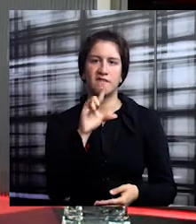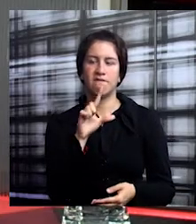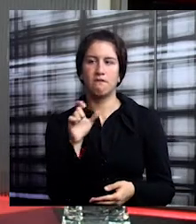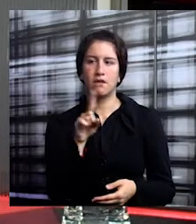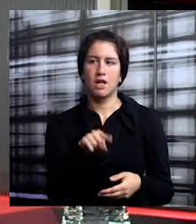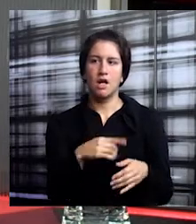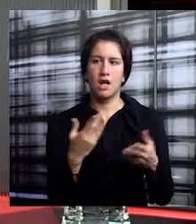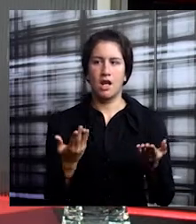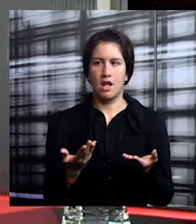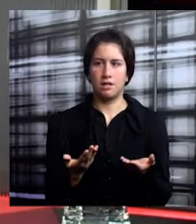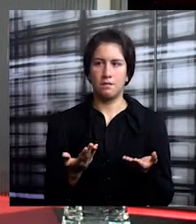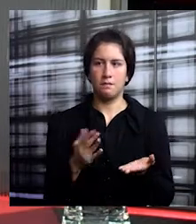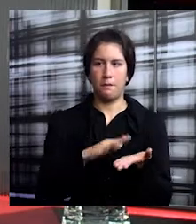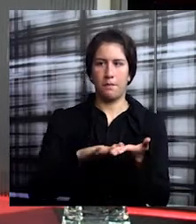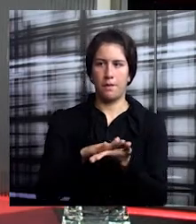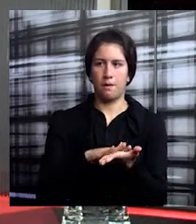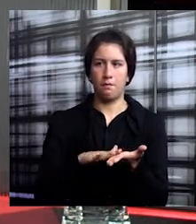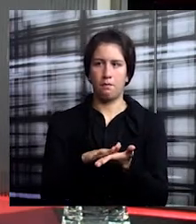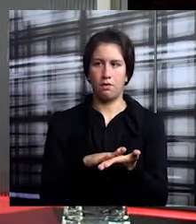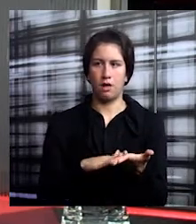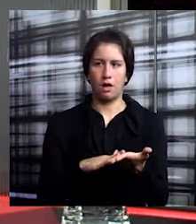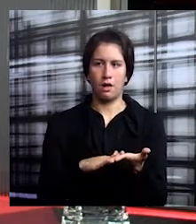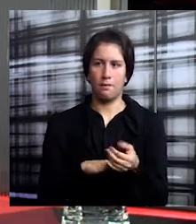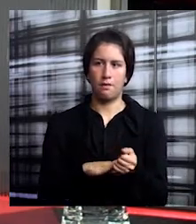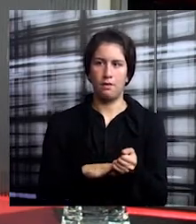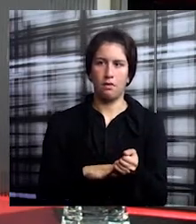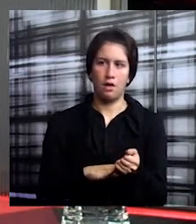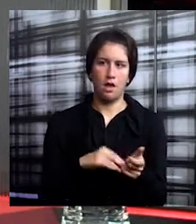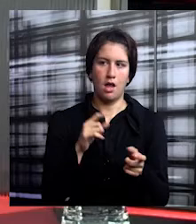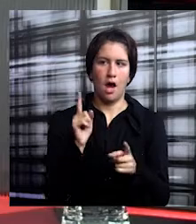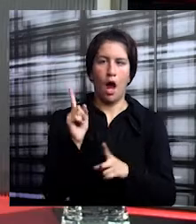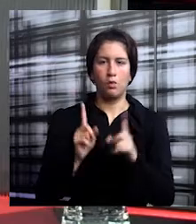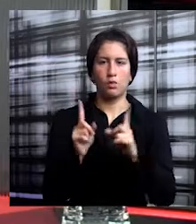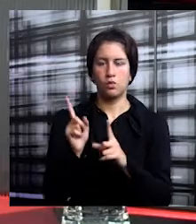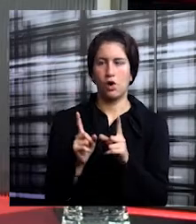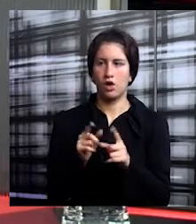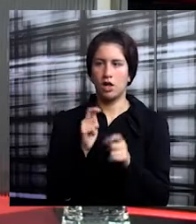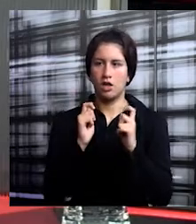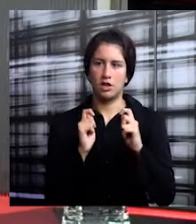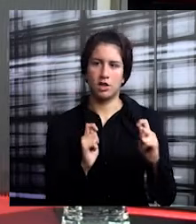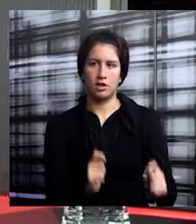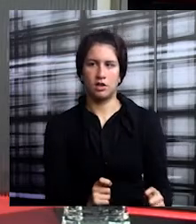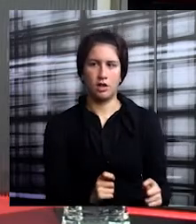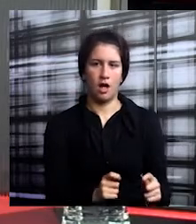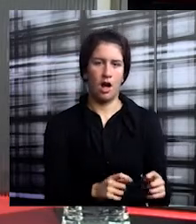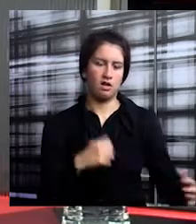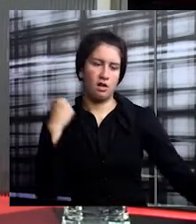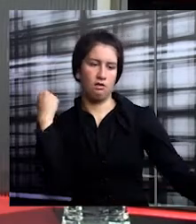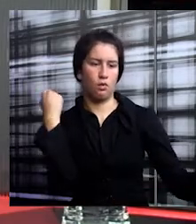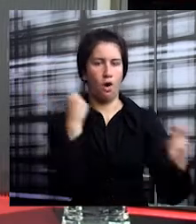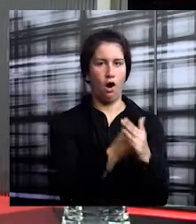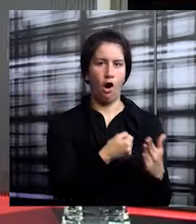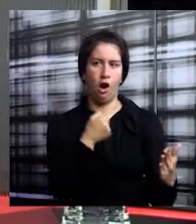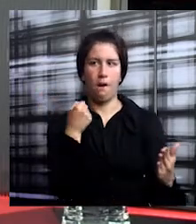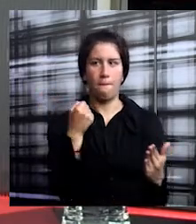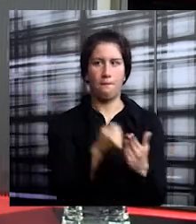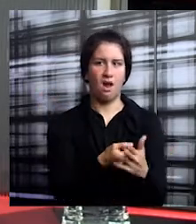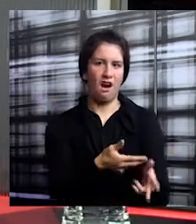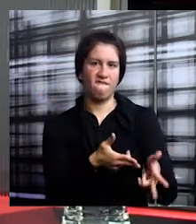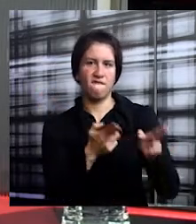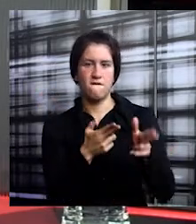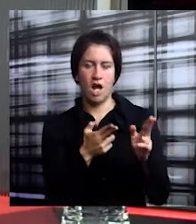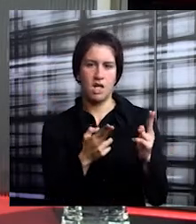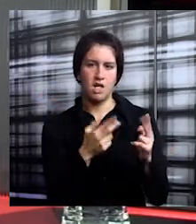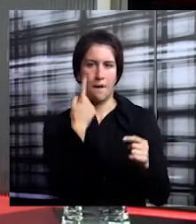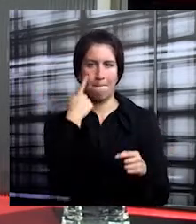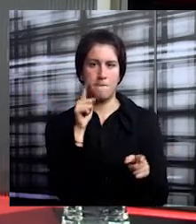hacen del poder a través de un pronunciamiento, de facto, de un golpe o de una guerrilla. Pero en este caso, es más, yo le voy a plantear algo más